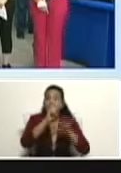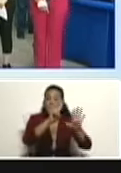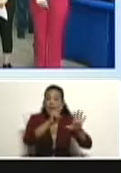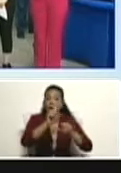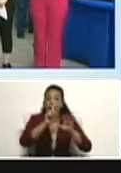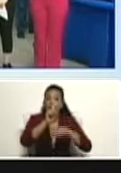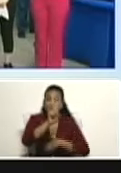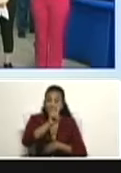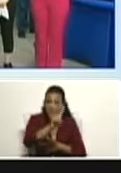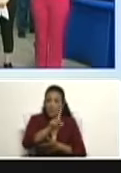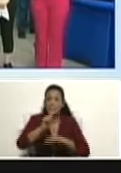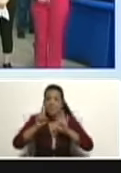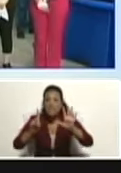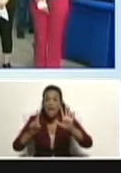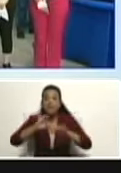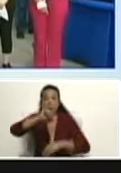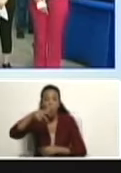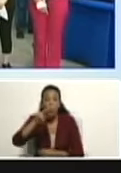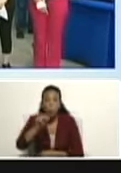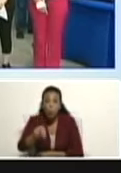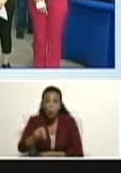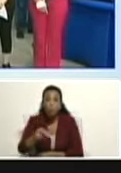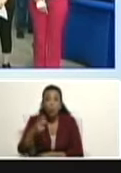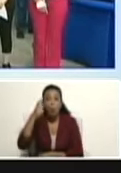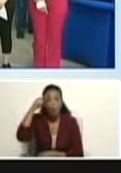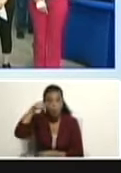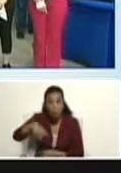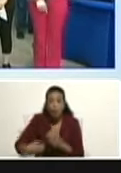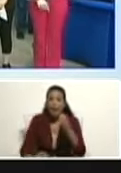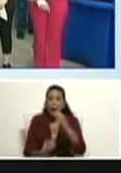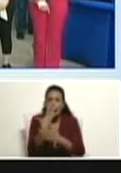junio nace un día maravilloso.